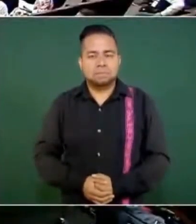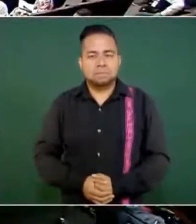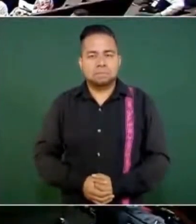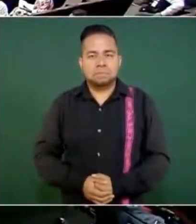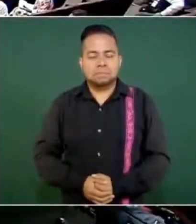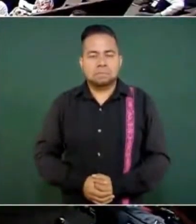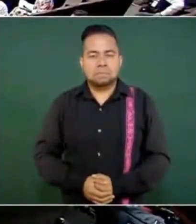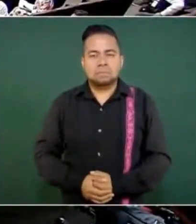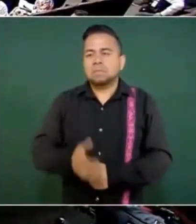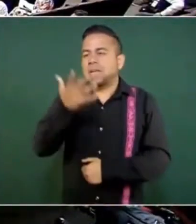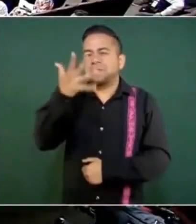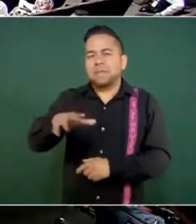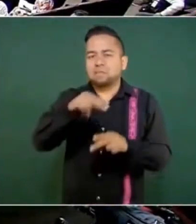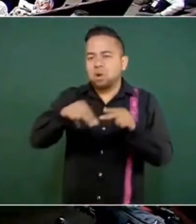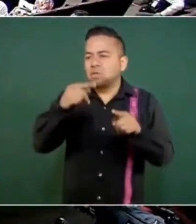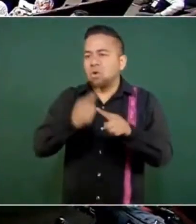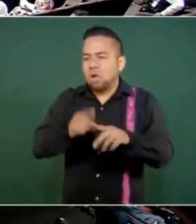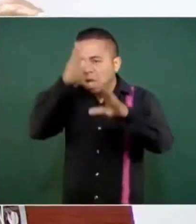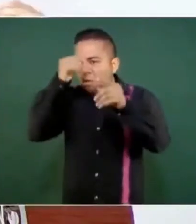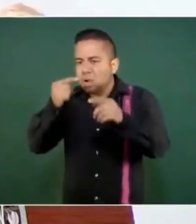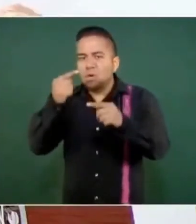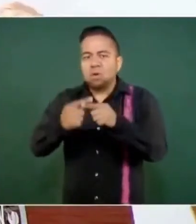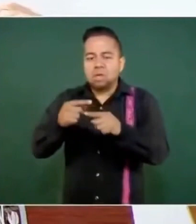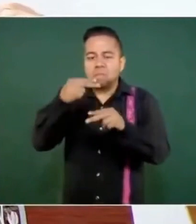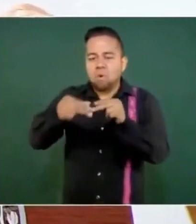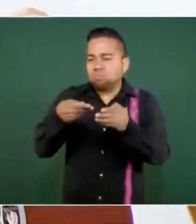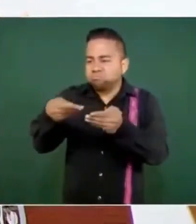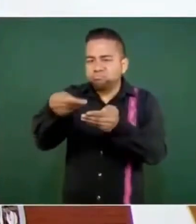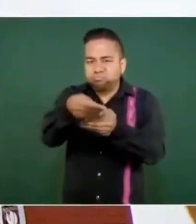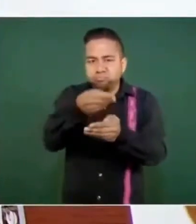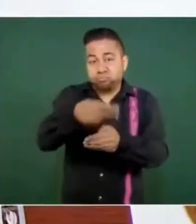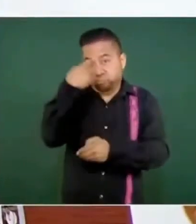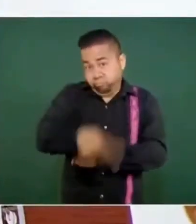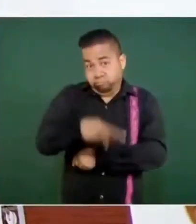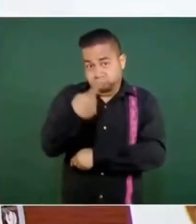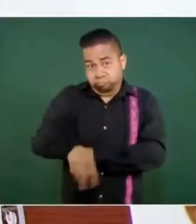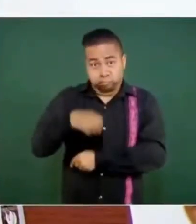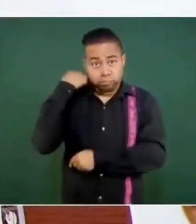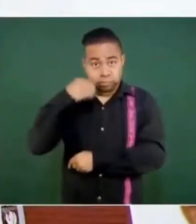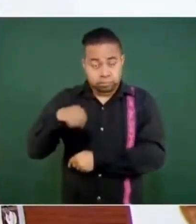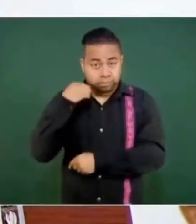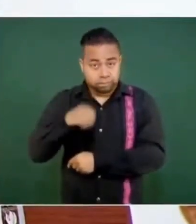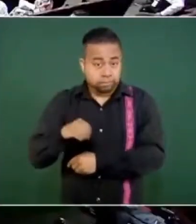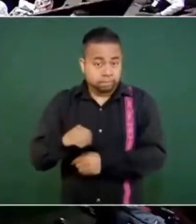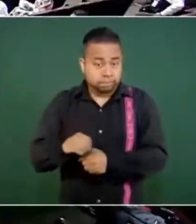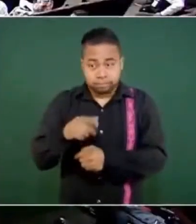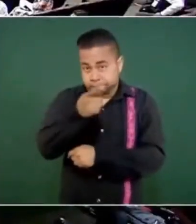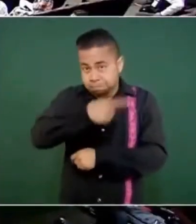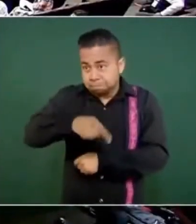sí, 10. Pónganse de acuerdo a locales, ustedes.